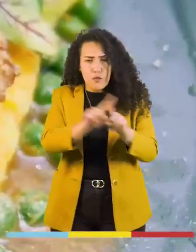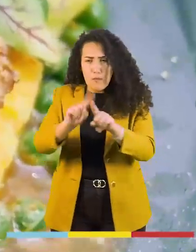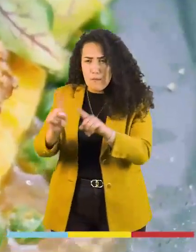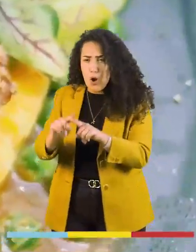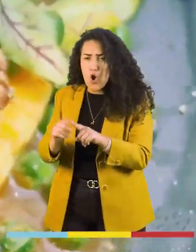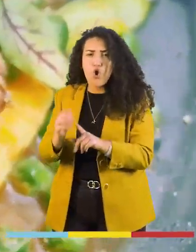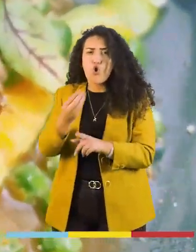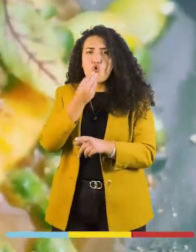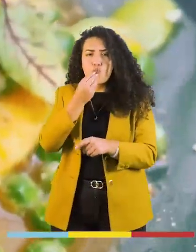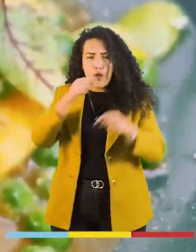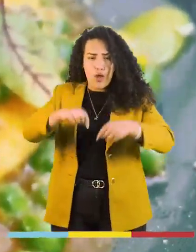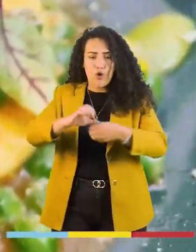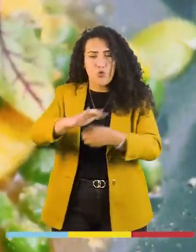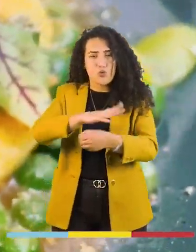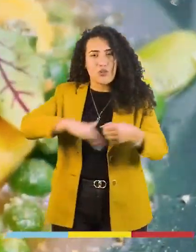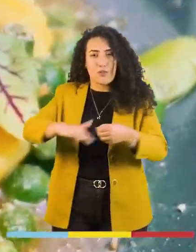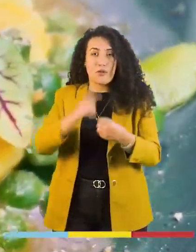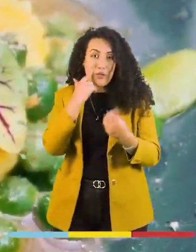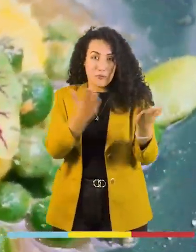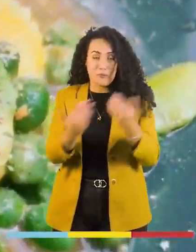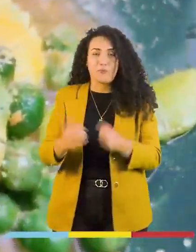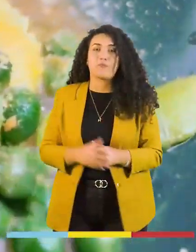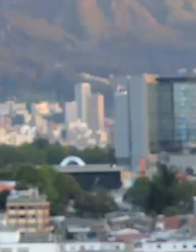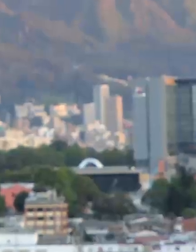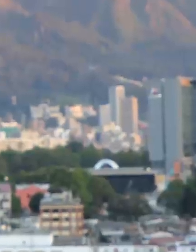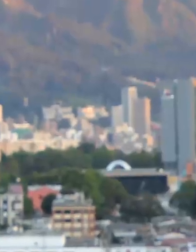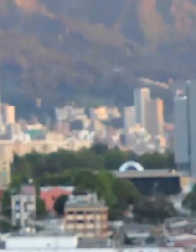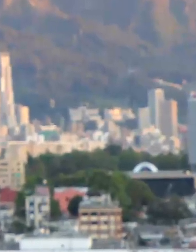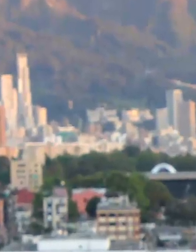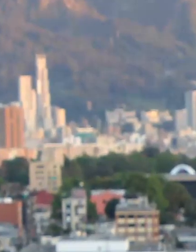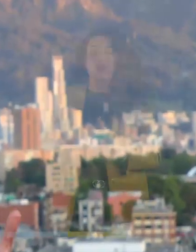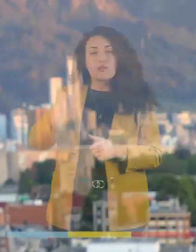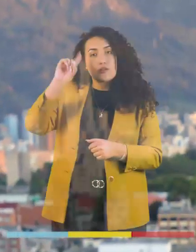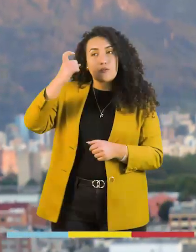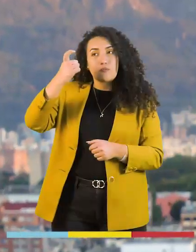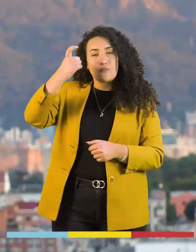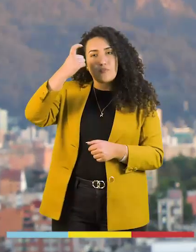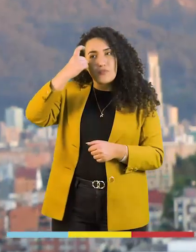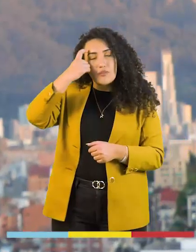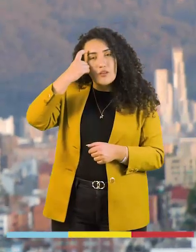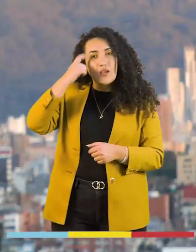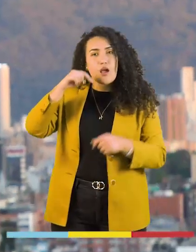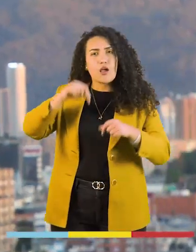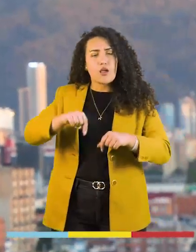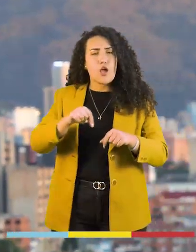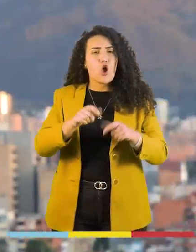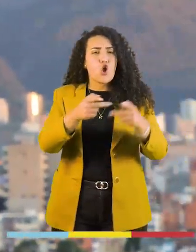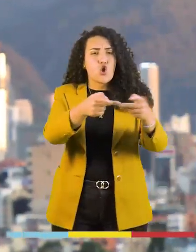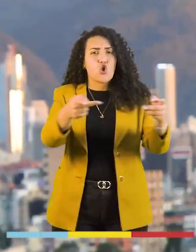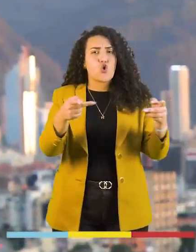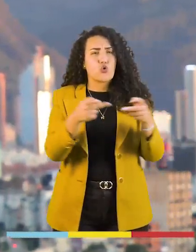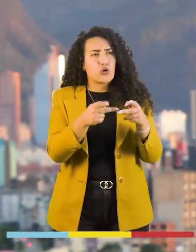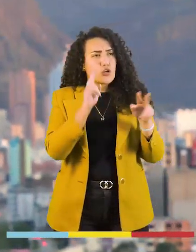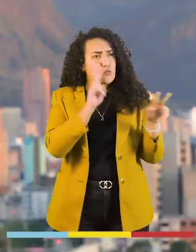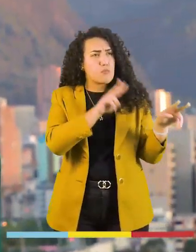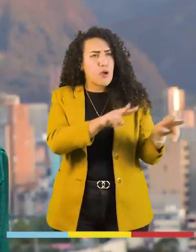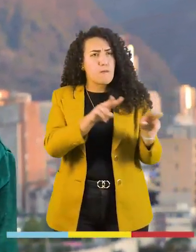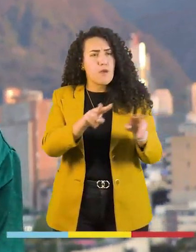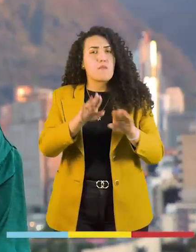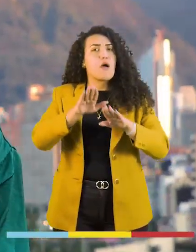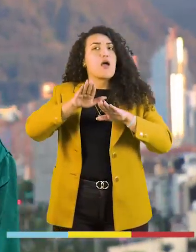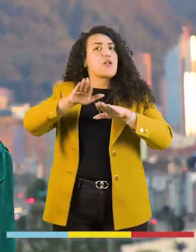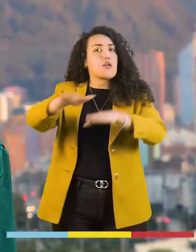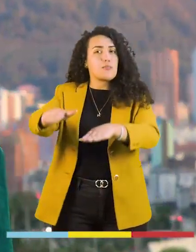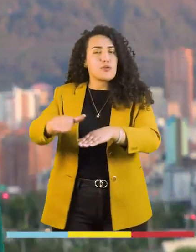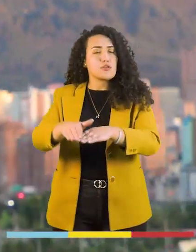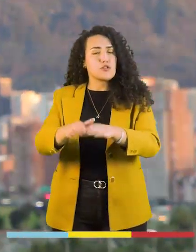además de otras delicias de la región de Cundinamarca. Los esperamos. Y en nuestra gobernación contamos con lugares representativos como